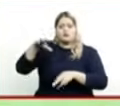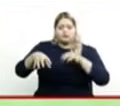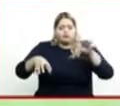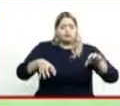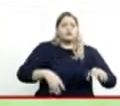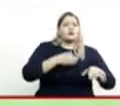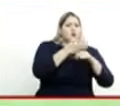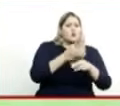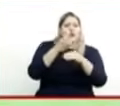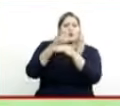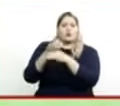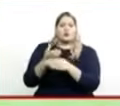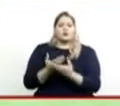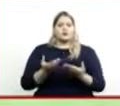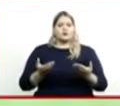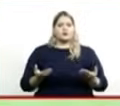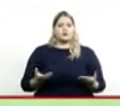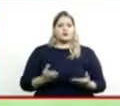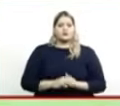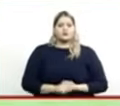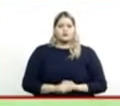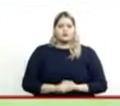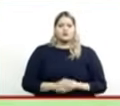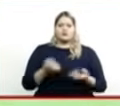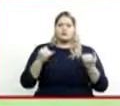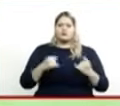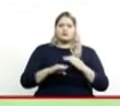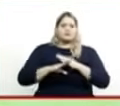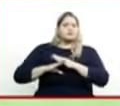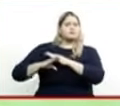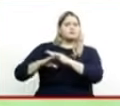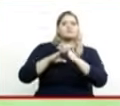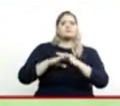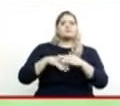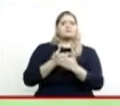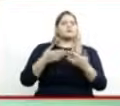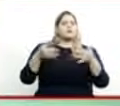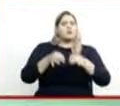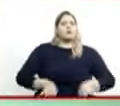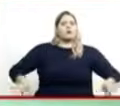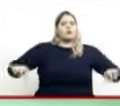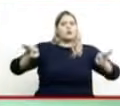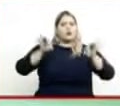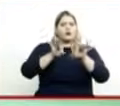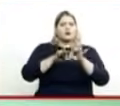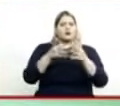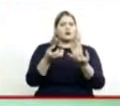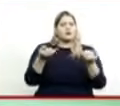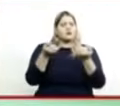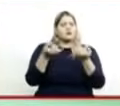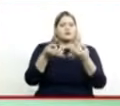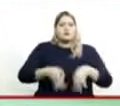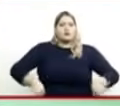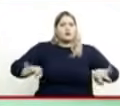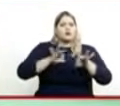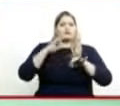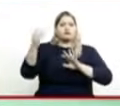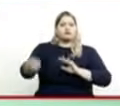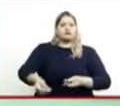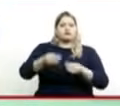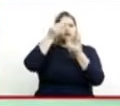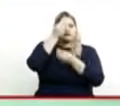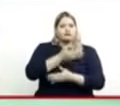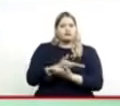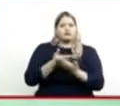seguridad sigue siendo un desafío importante, vale resaltar la información de la Secretaría